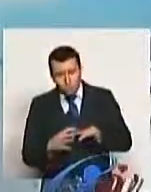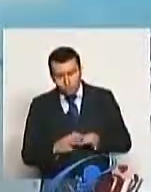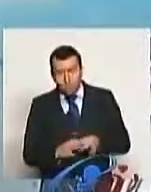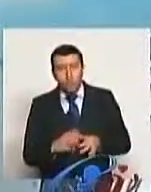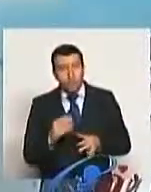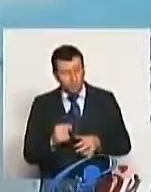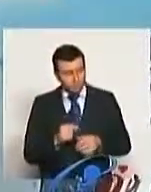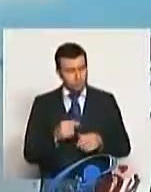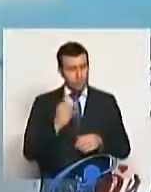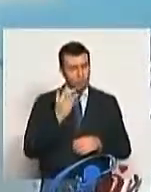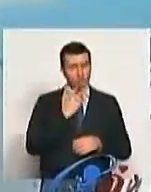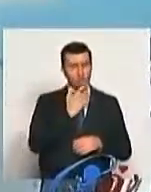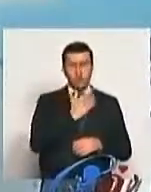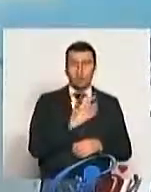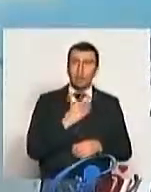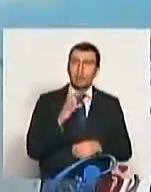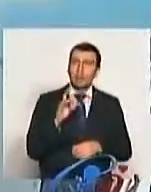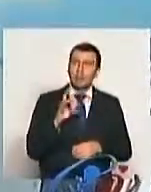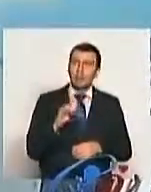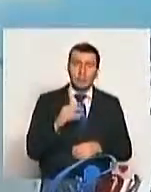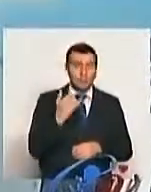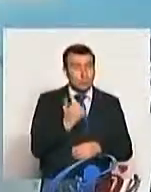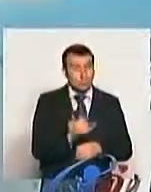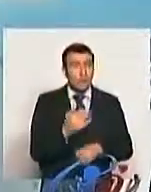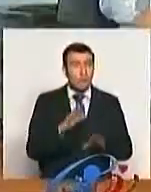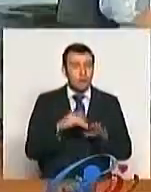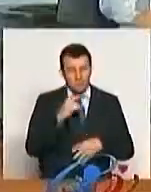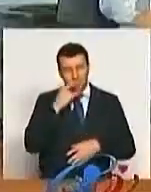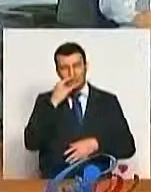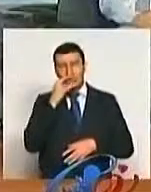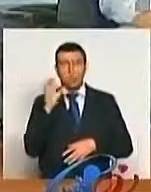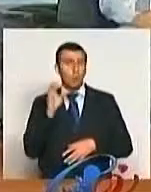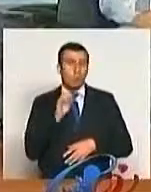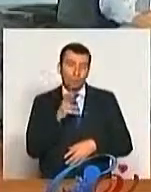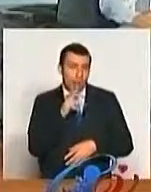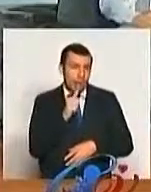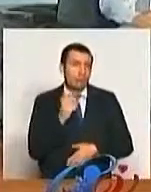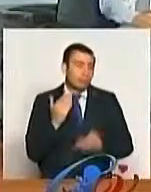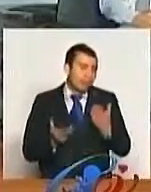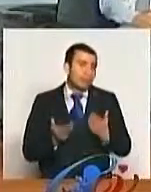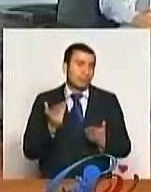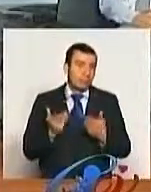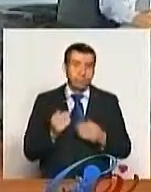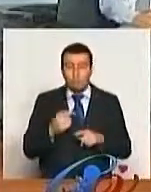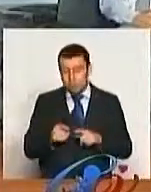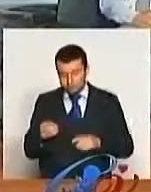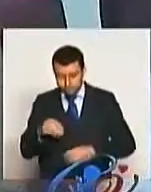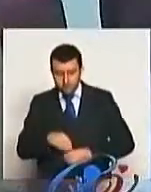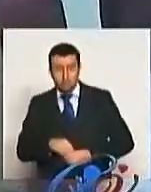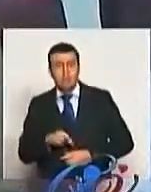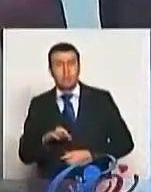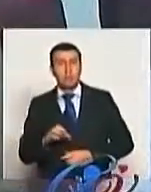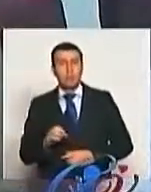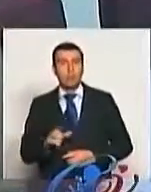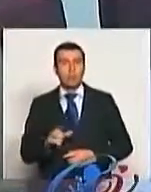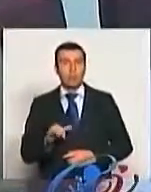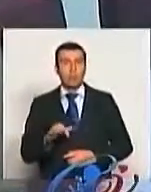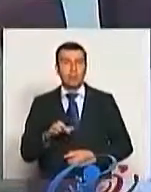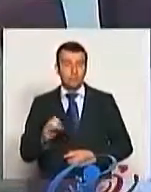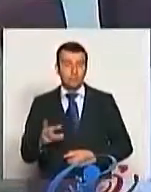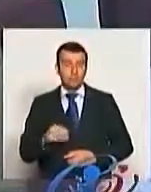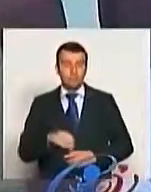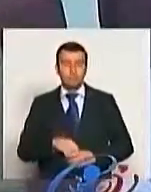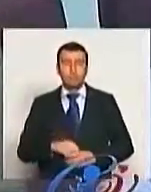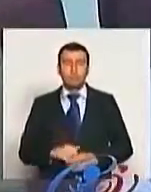flujo amarillo y a veces fétido o pruriginoso. Vamos a ir a este corte comercial. Hoy estamos tocando un